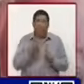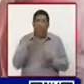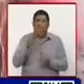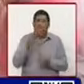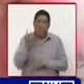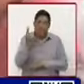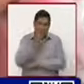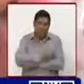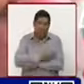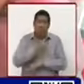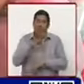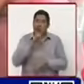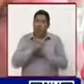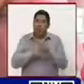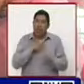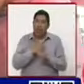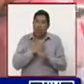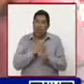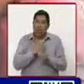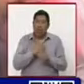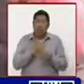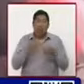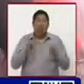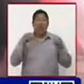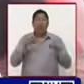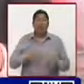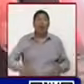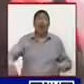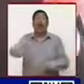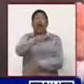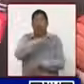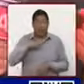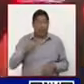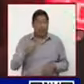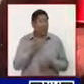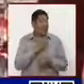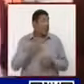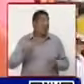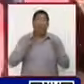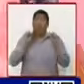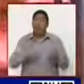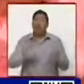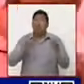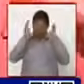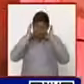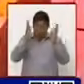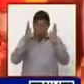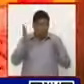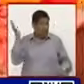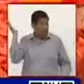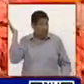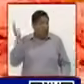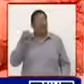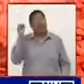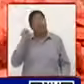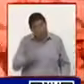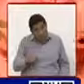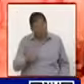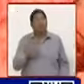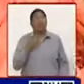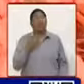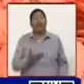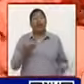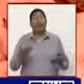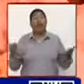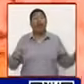30. Más de 50 años que la caserita blanca vende en este lugar. Y como hemos podido escuchar, pues sí, las